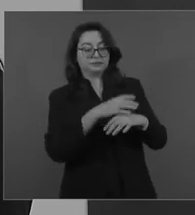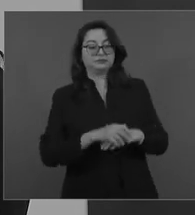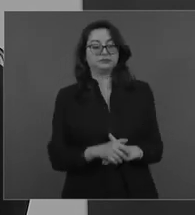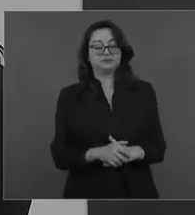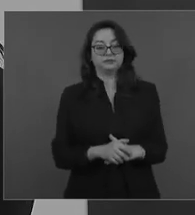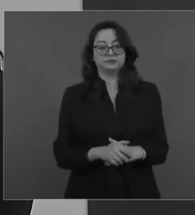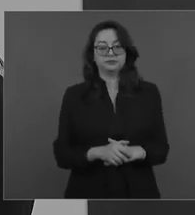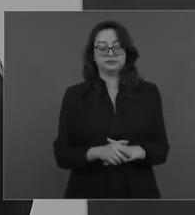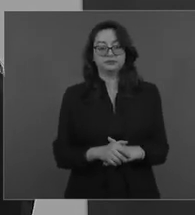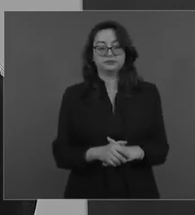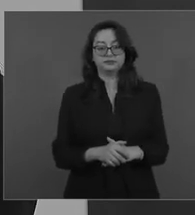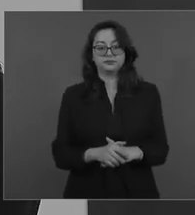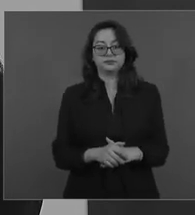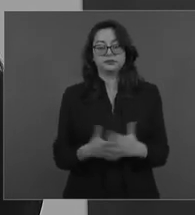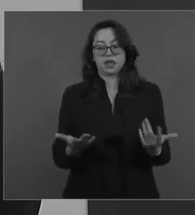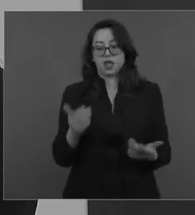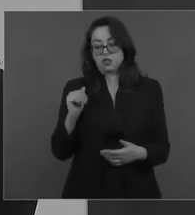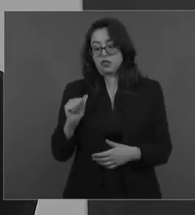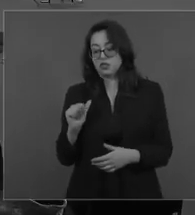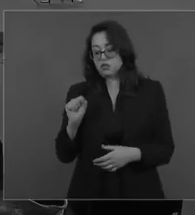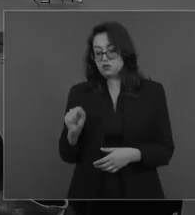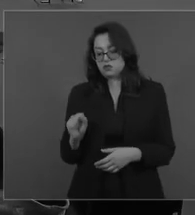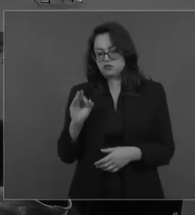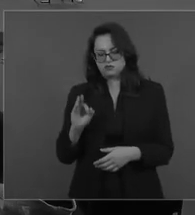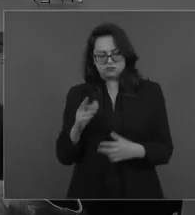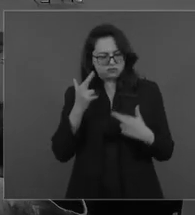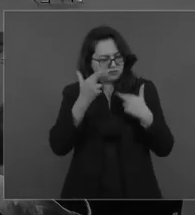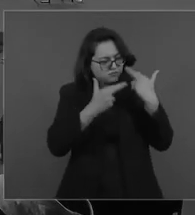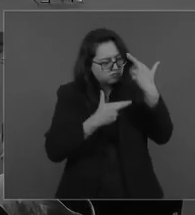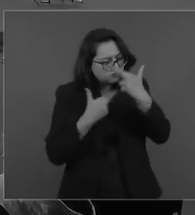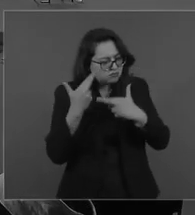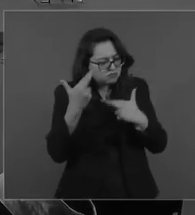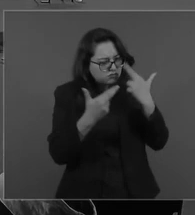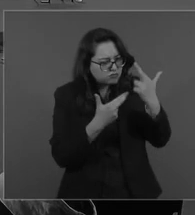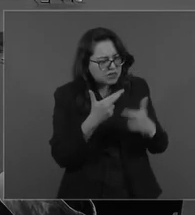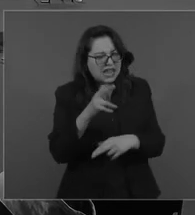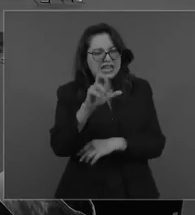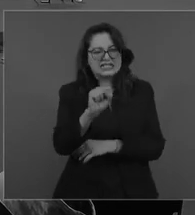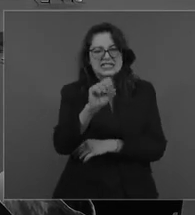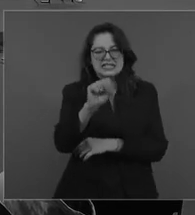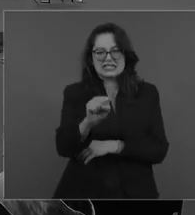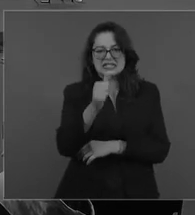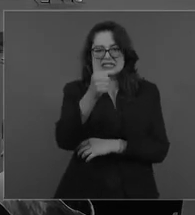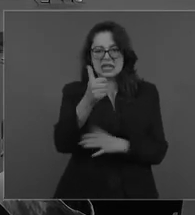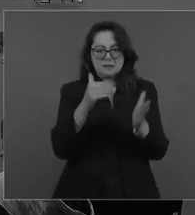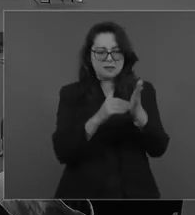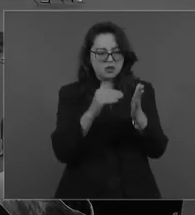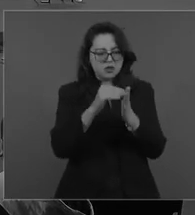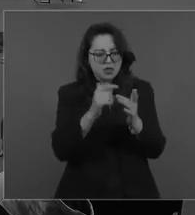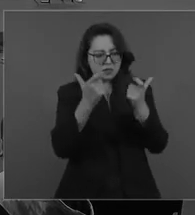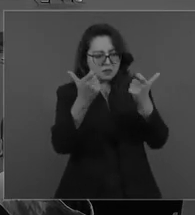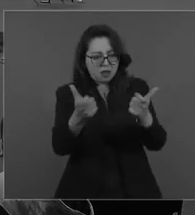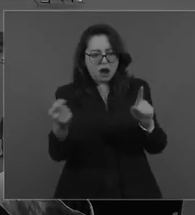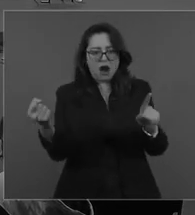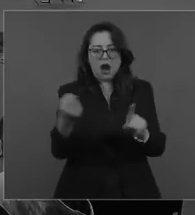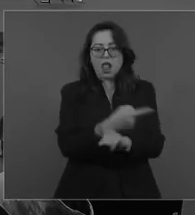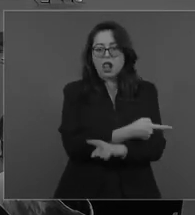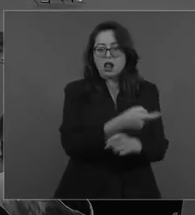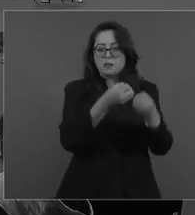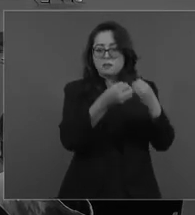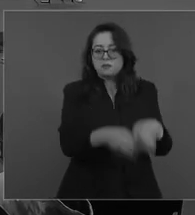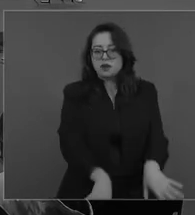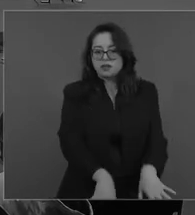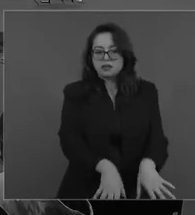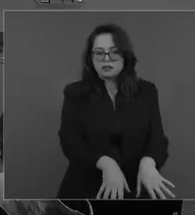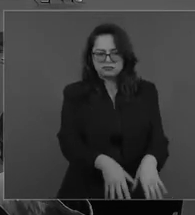naturales. La Auditoría Superior de la Federación encontró 66 millones de pesos que no se acreditaron en Chiapas